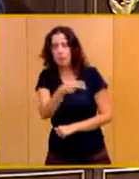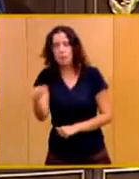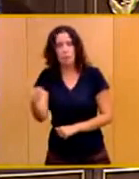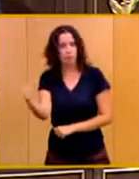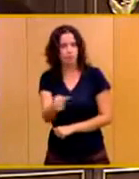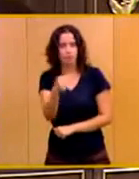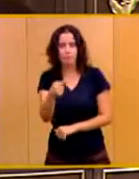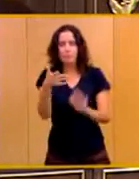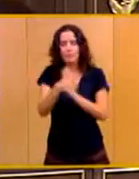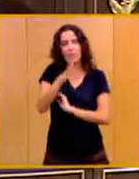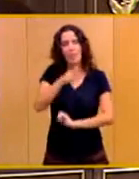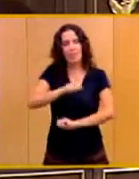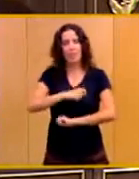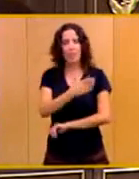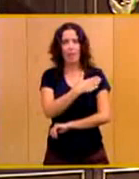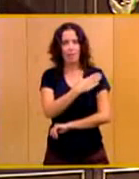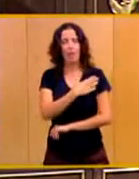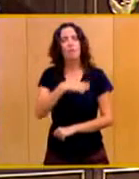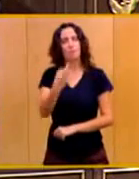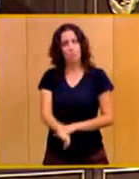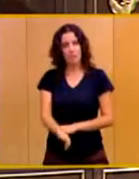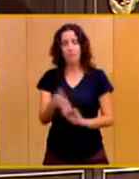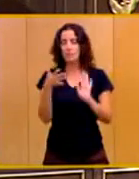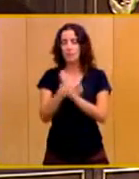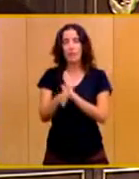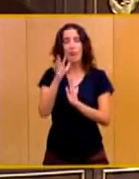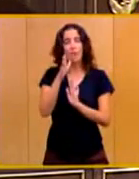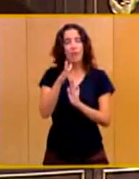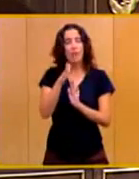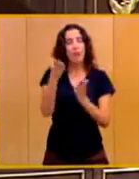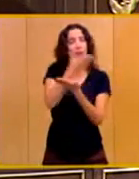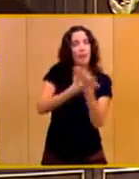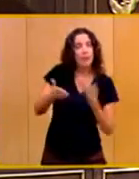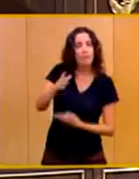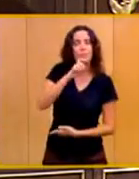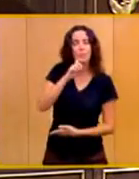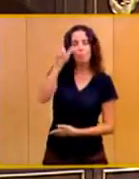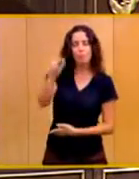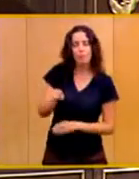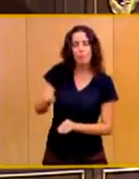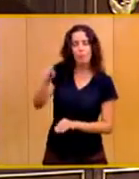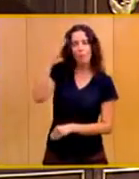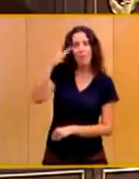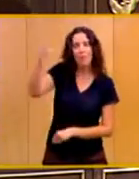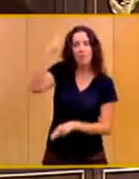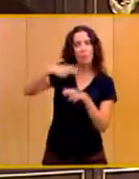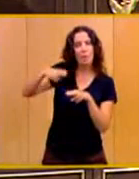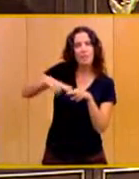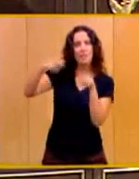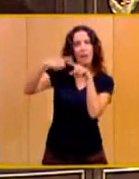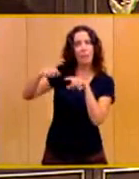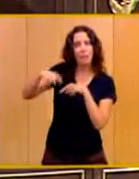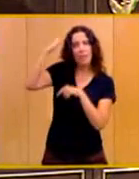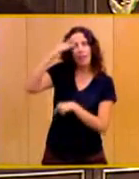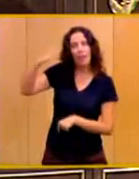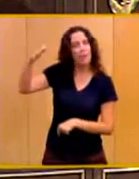aval a cambio de que a partir de ahora abandone usted sus imaginativas políticas errabundas y se atenga a lo que